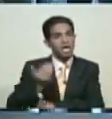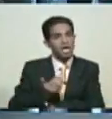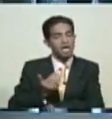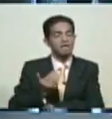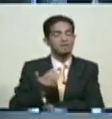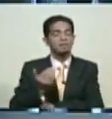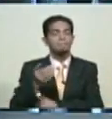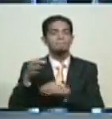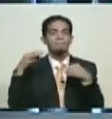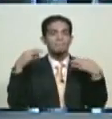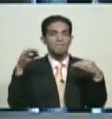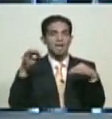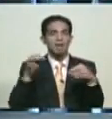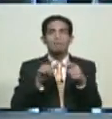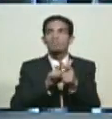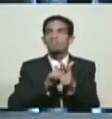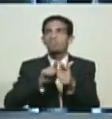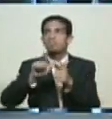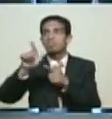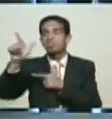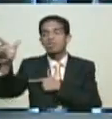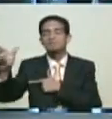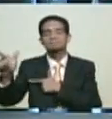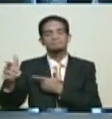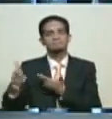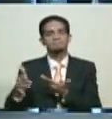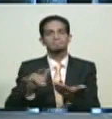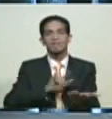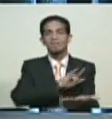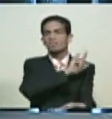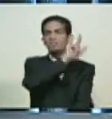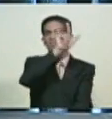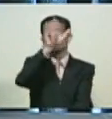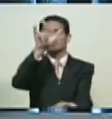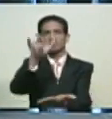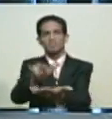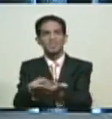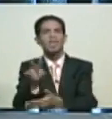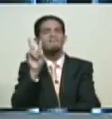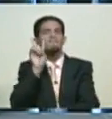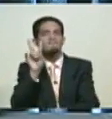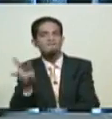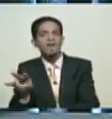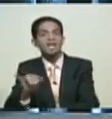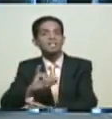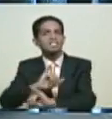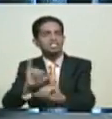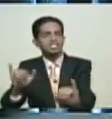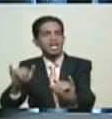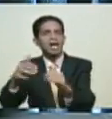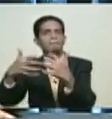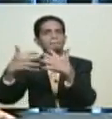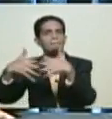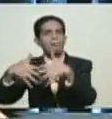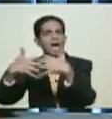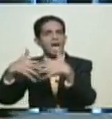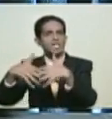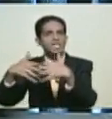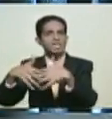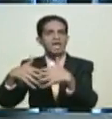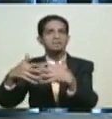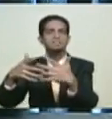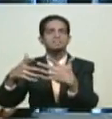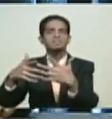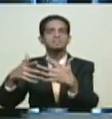tomen un avión váyanse al sitio vean si las maquinarias fueron despejadas si se hizo el movimiento de tierra